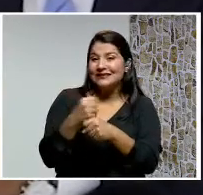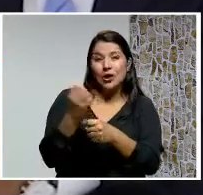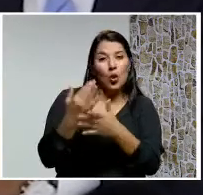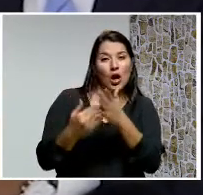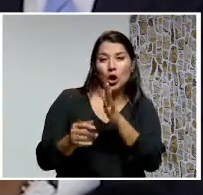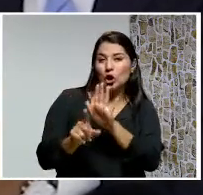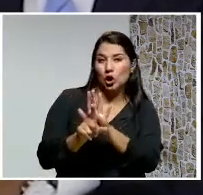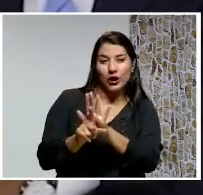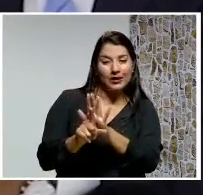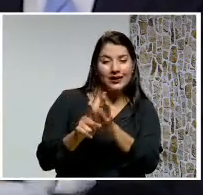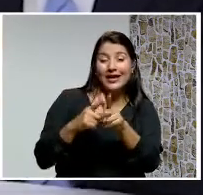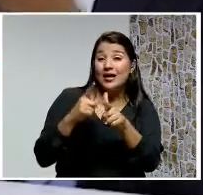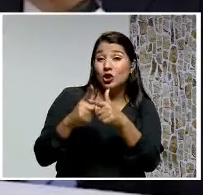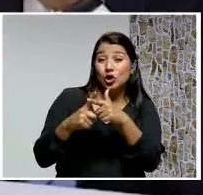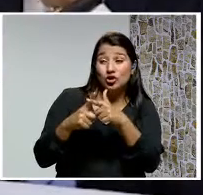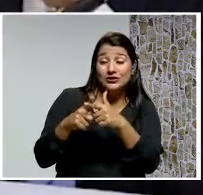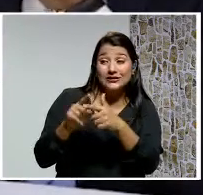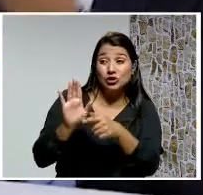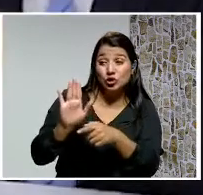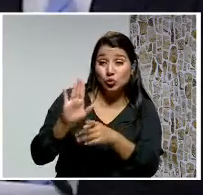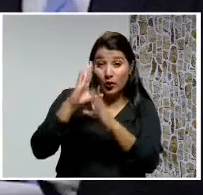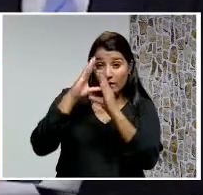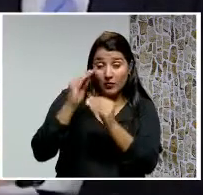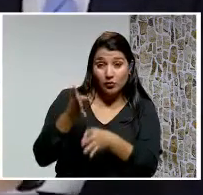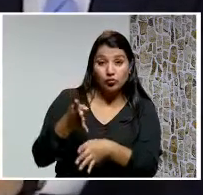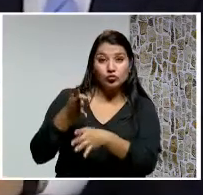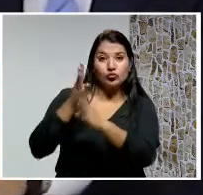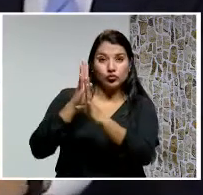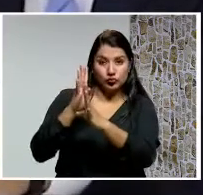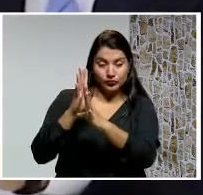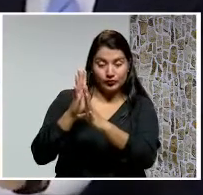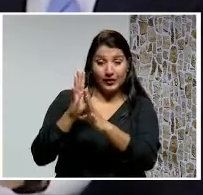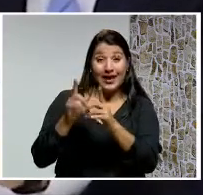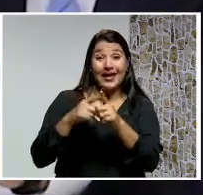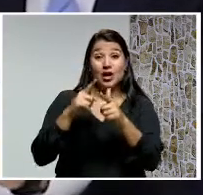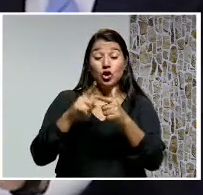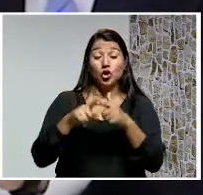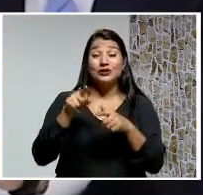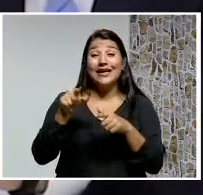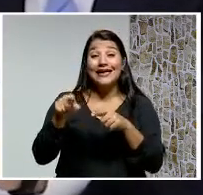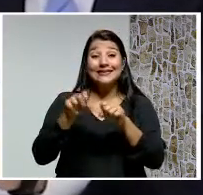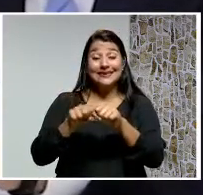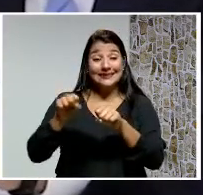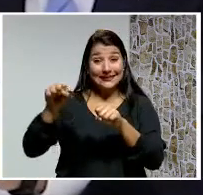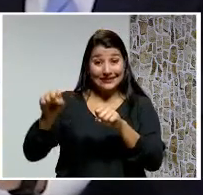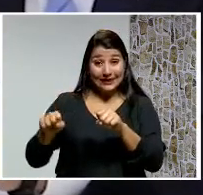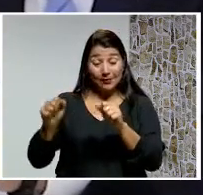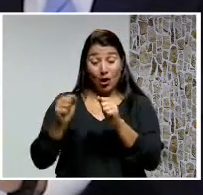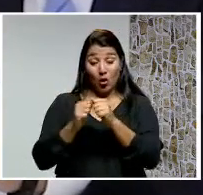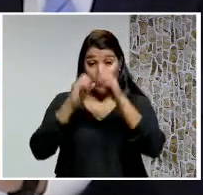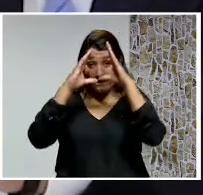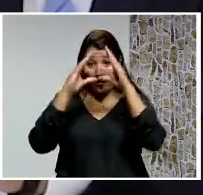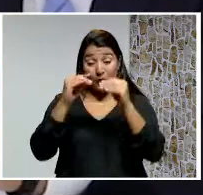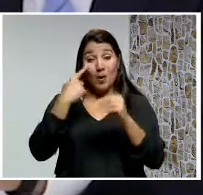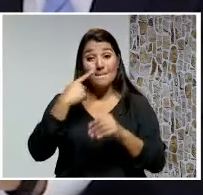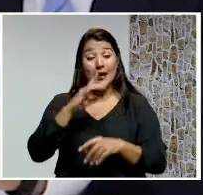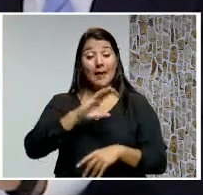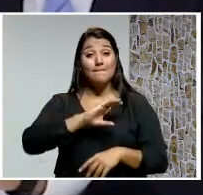las policías que realizan investigaciones en el país. En esa plataforma de información policial,